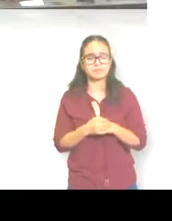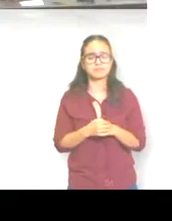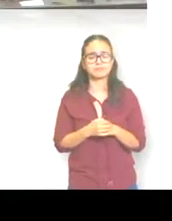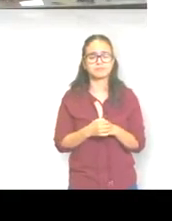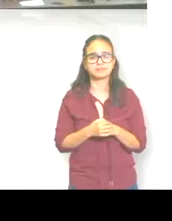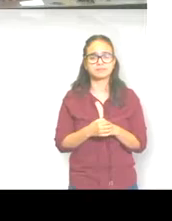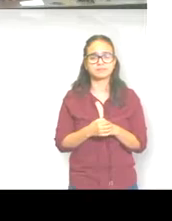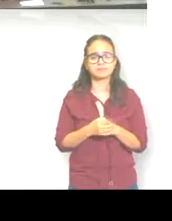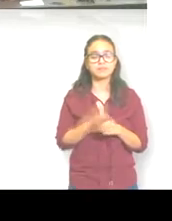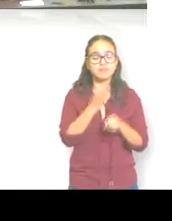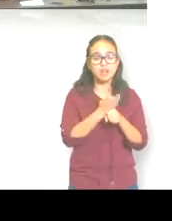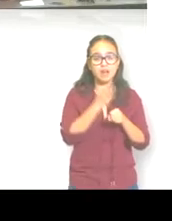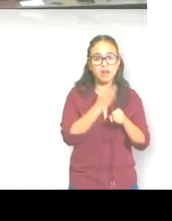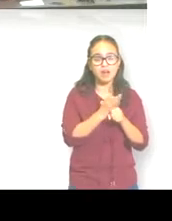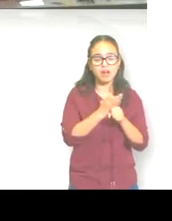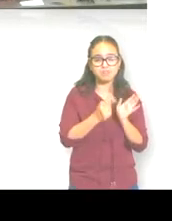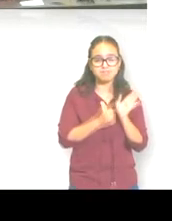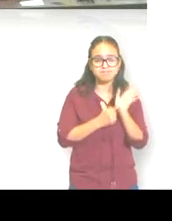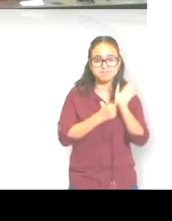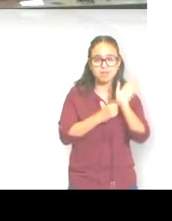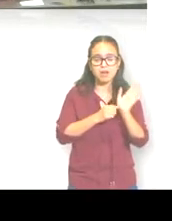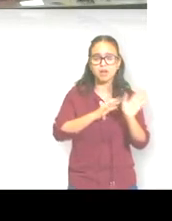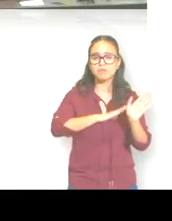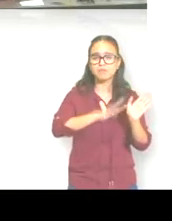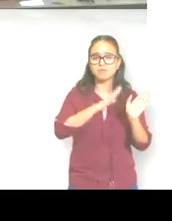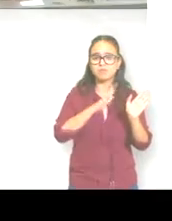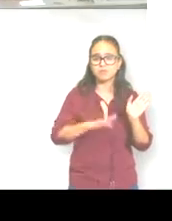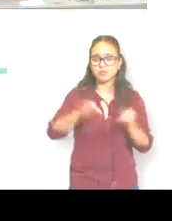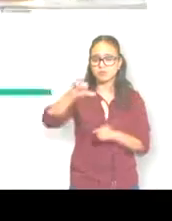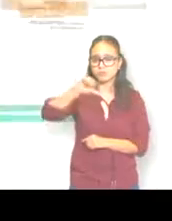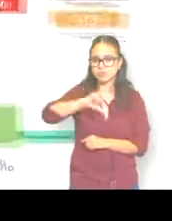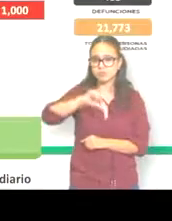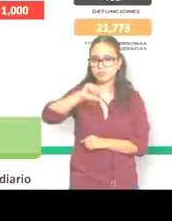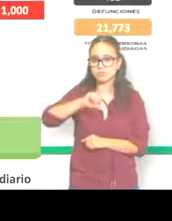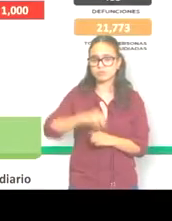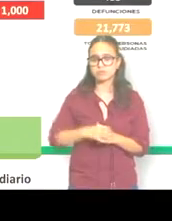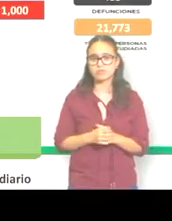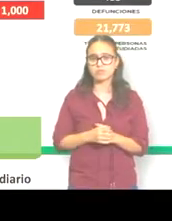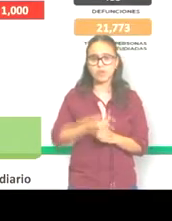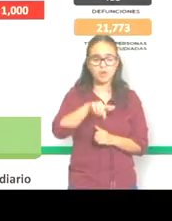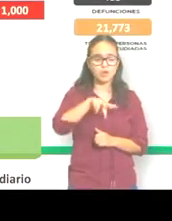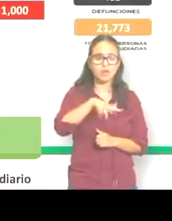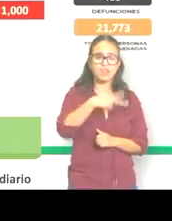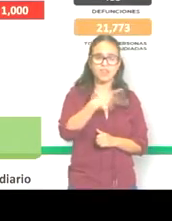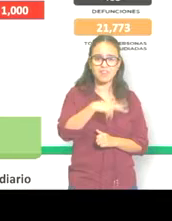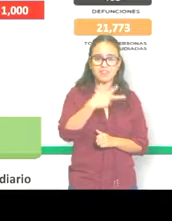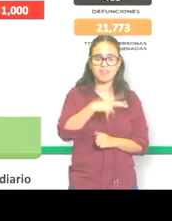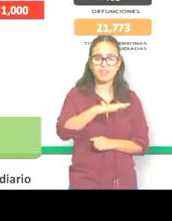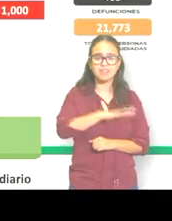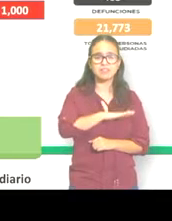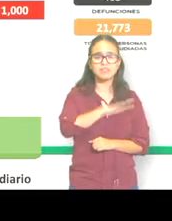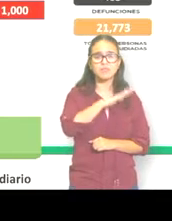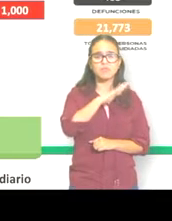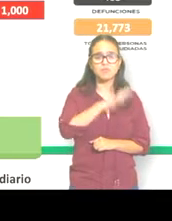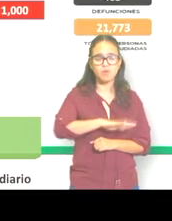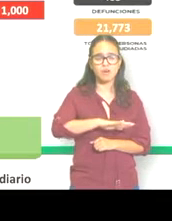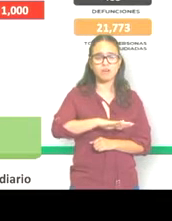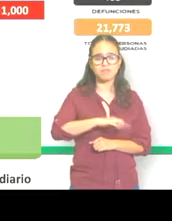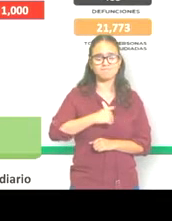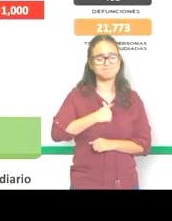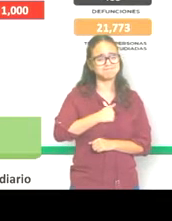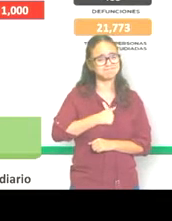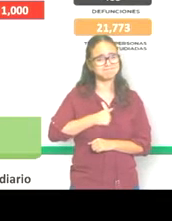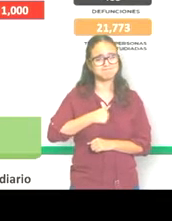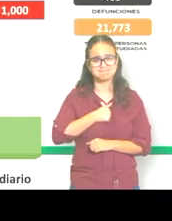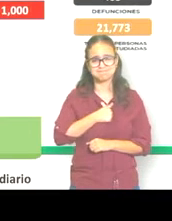incrementos y bueno, empezamos por la parte de las defunciones. El día de hoy damos a conocer 13 lamentables nuevas